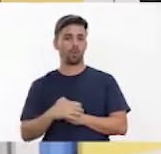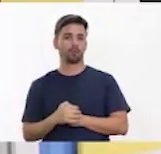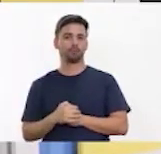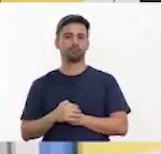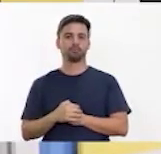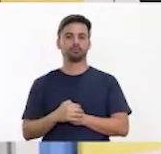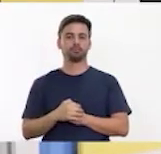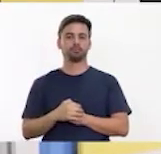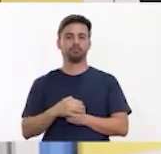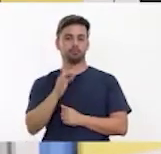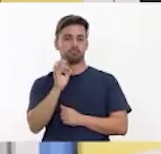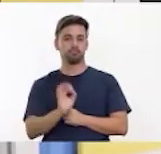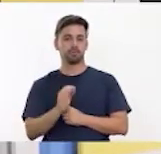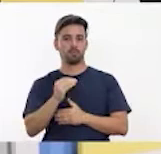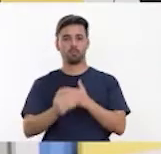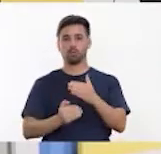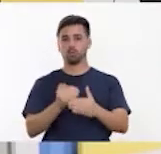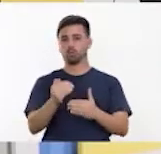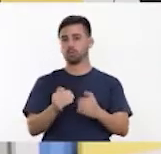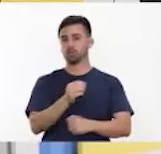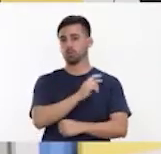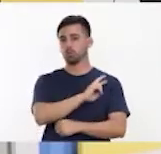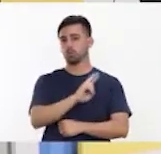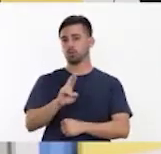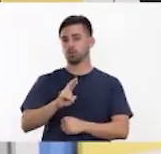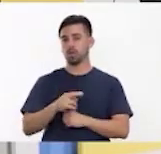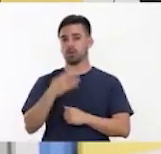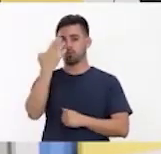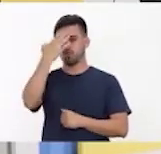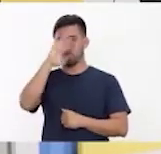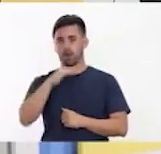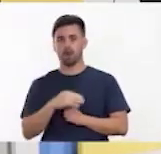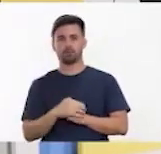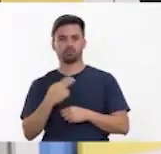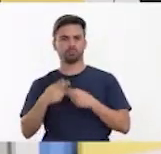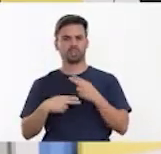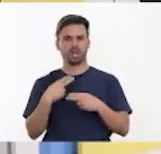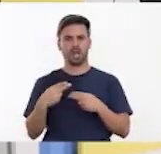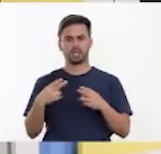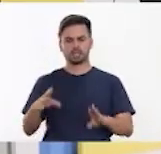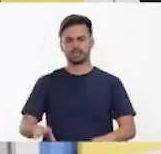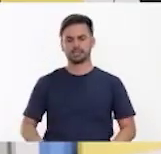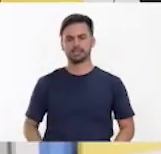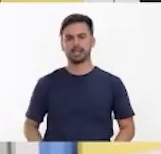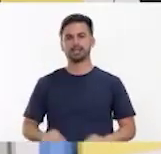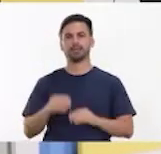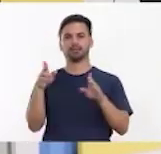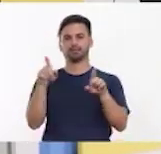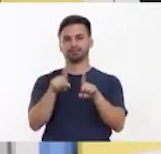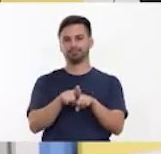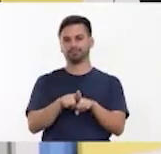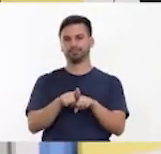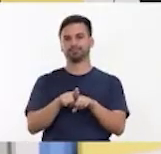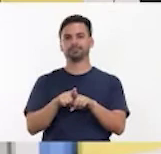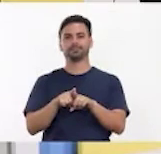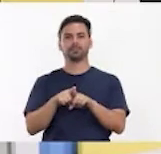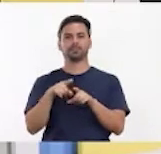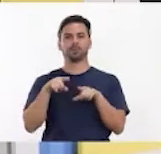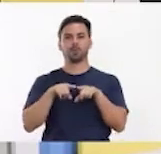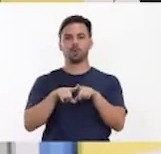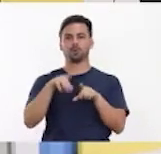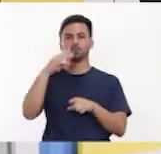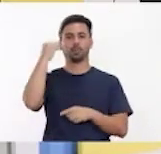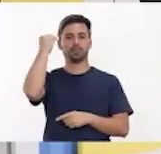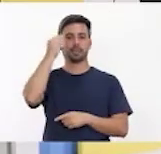el propio proceso revolucionario cubano va a propiciar esa articulación, y en las primeras décadas del